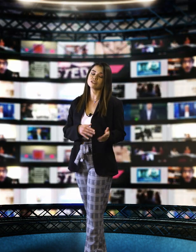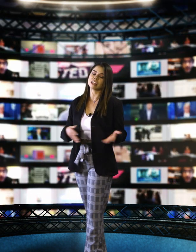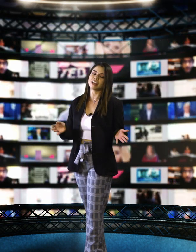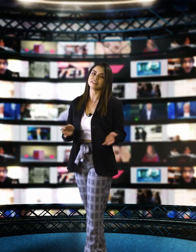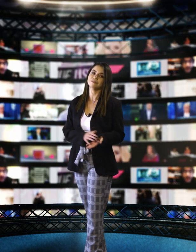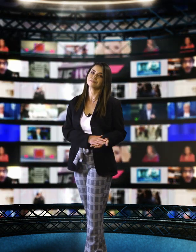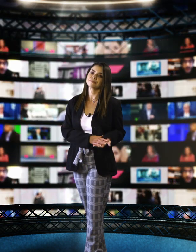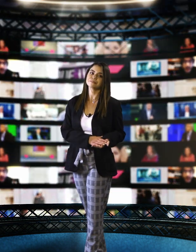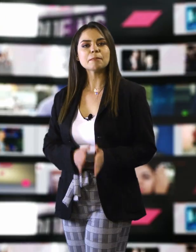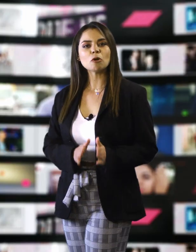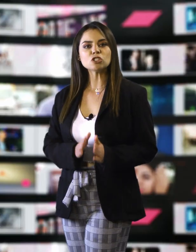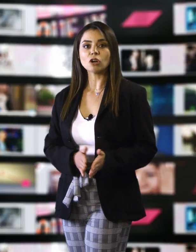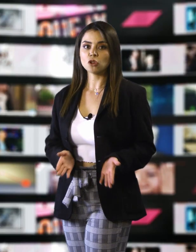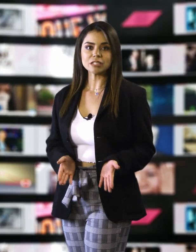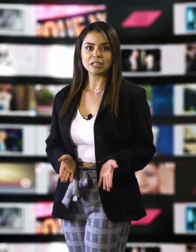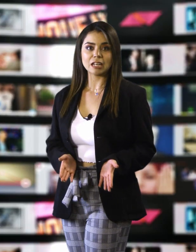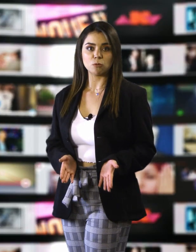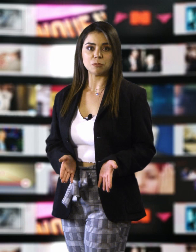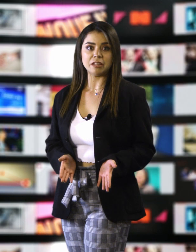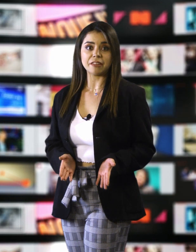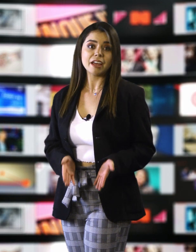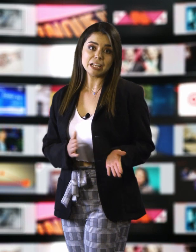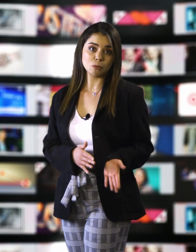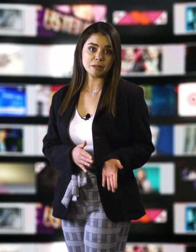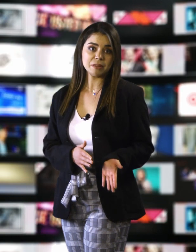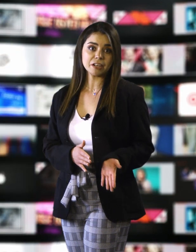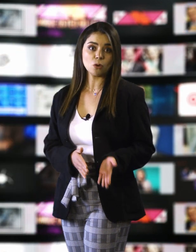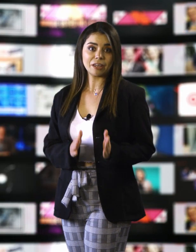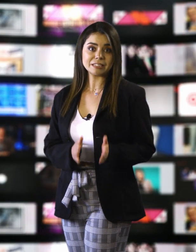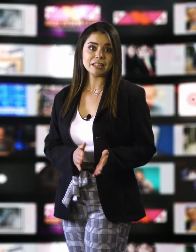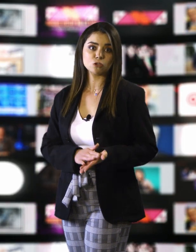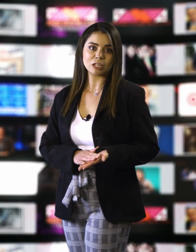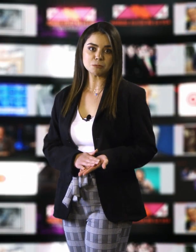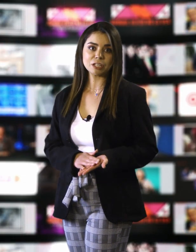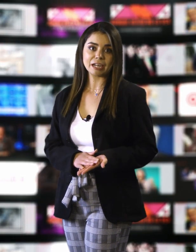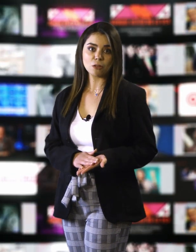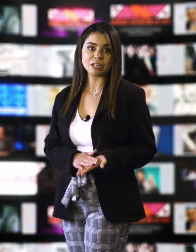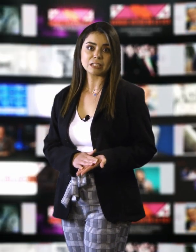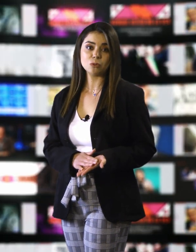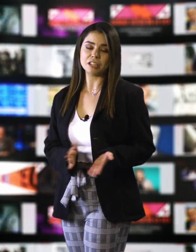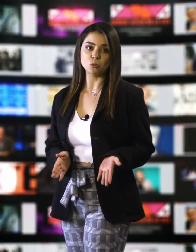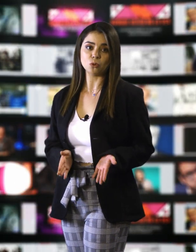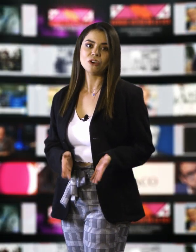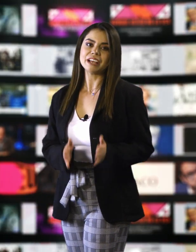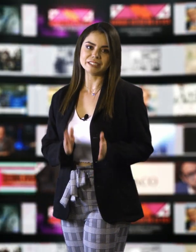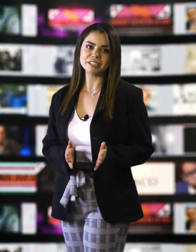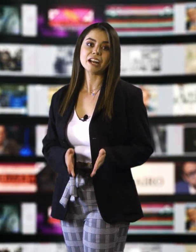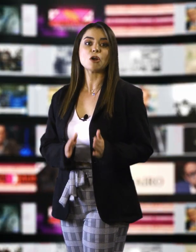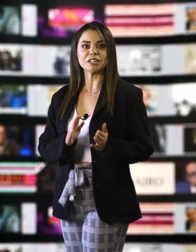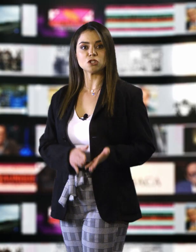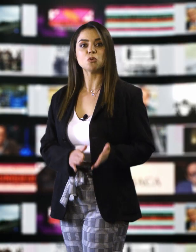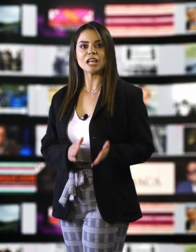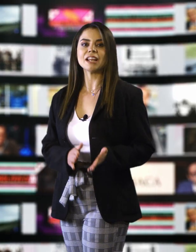18 años en adelante. Sin embargo, mencionó que no descartan la posibilidad. Eso va a depender de lo que decidan los organismos encargados de la salud en el mundo, es